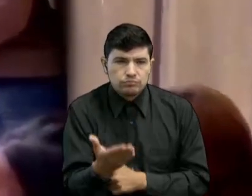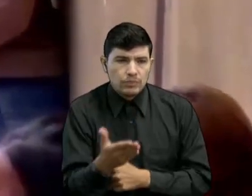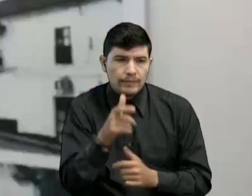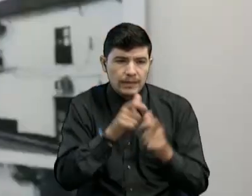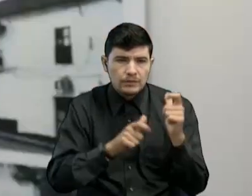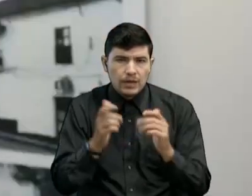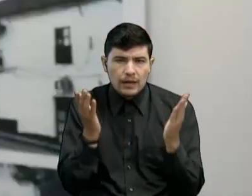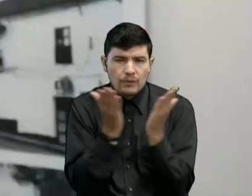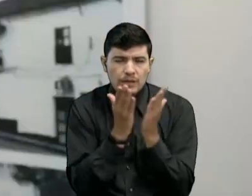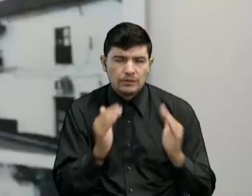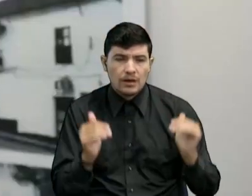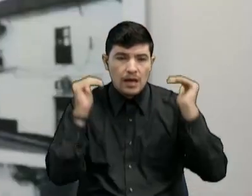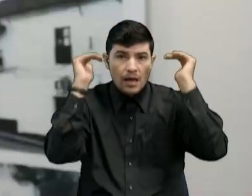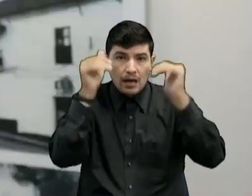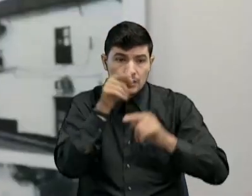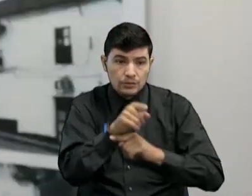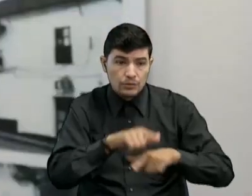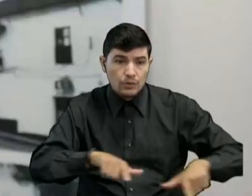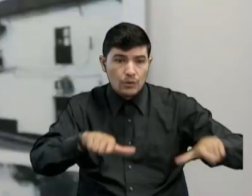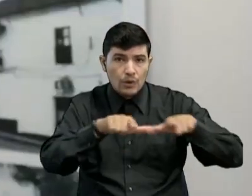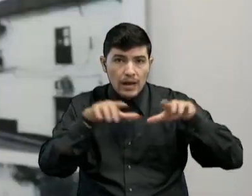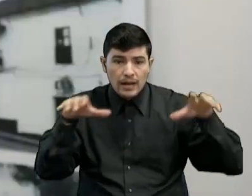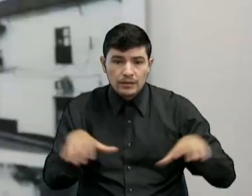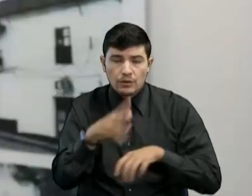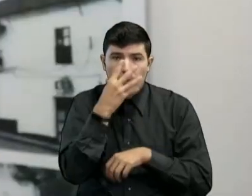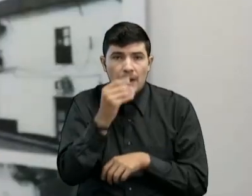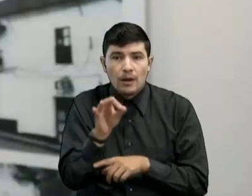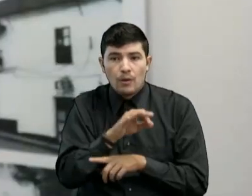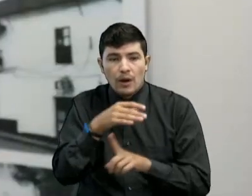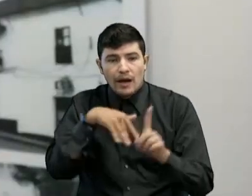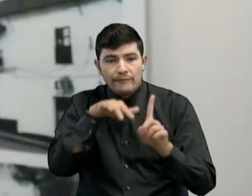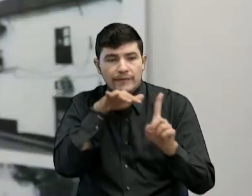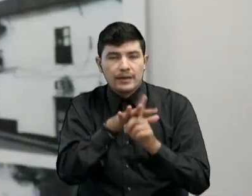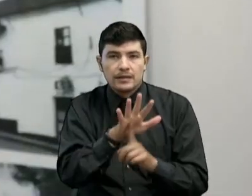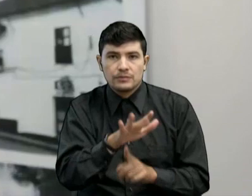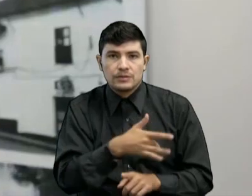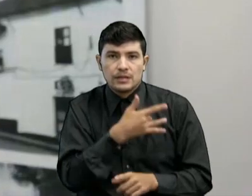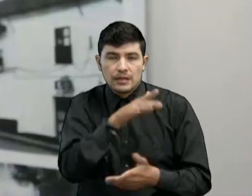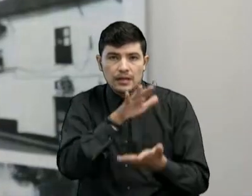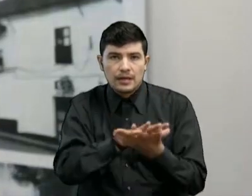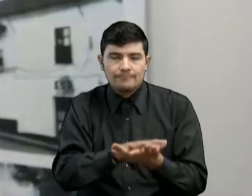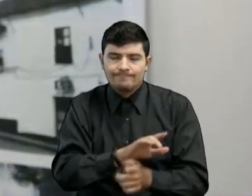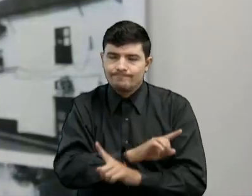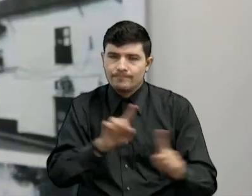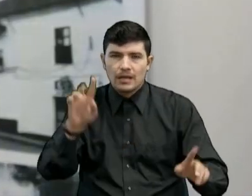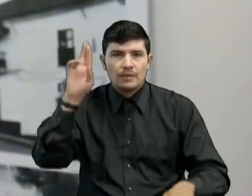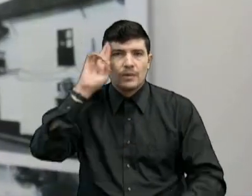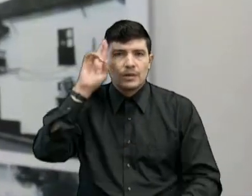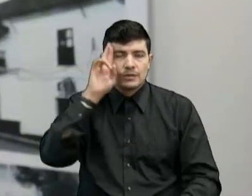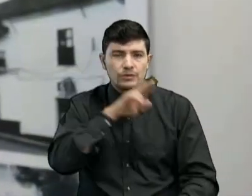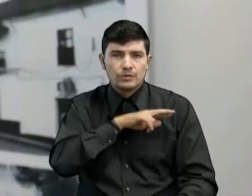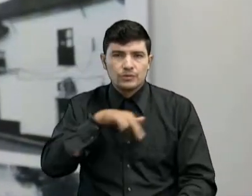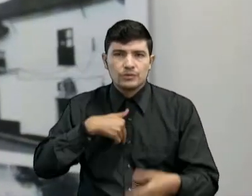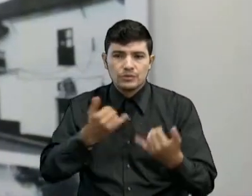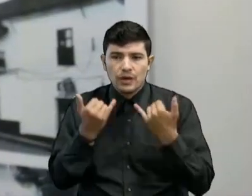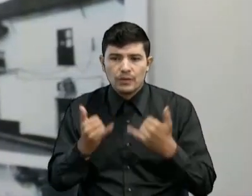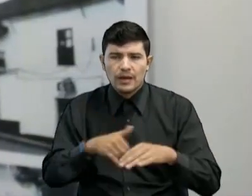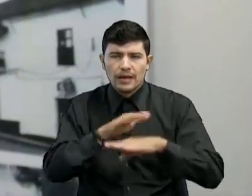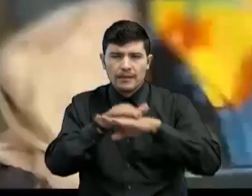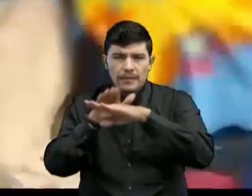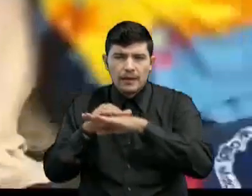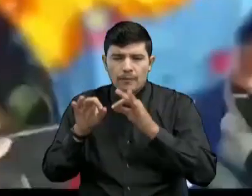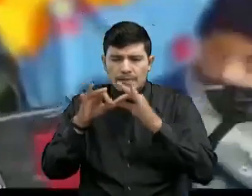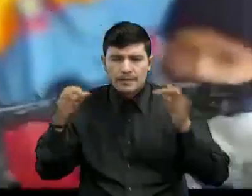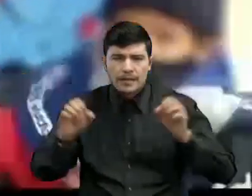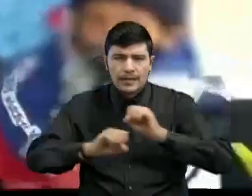altísimo, y no es un lugar para delinquir o para afectar la tranquilidad. Por eso estamos enviando un mensaje muy claro a los